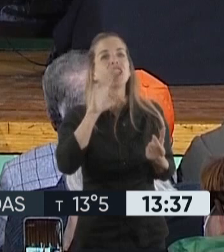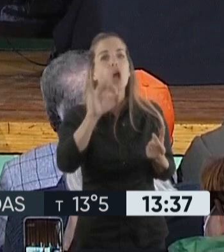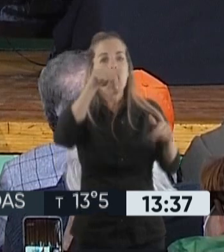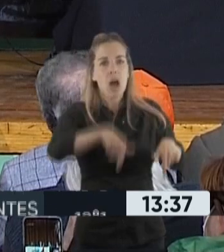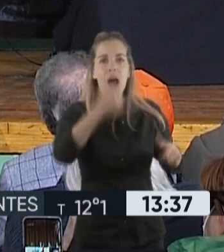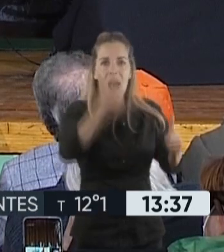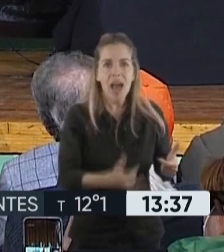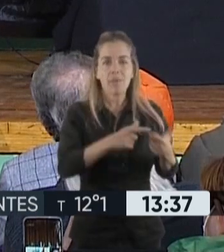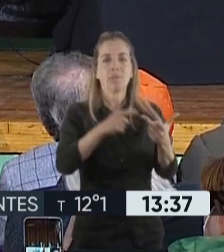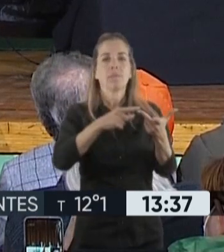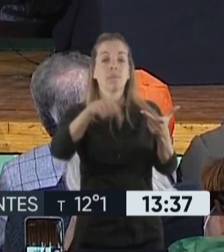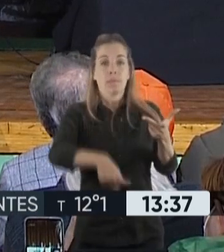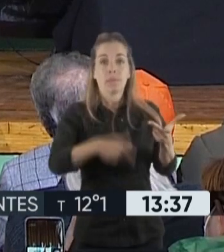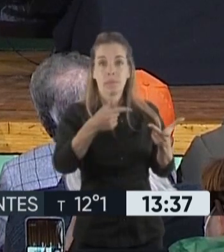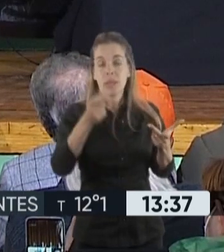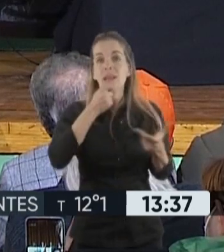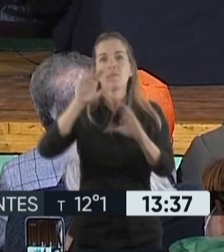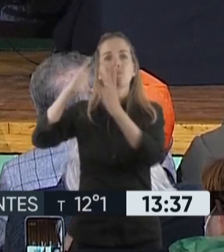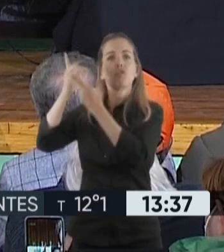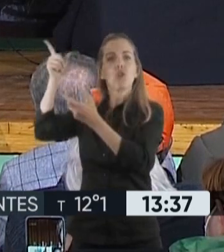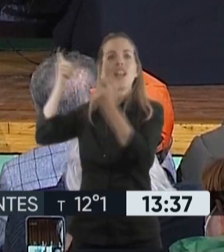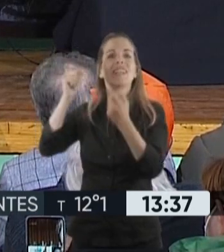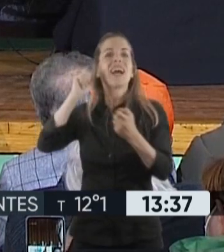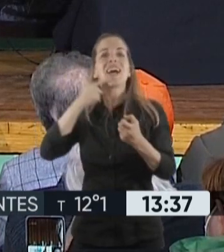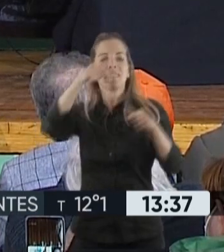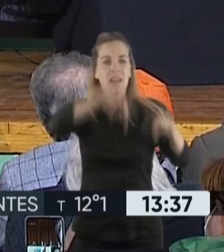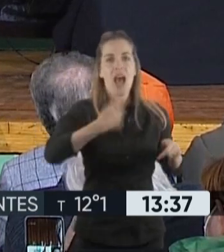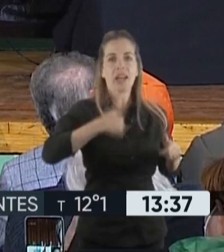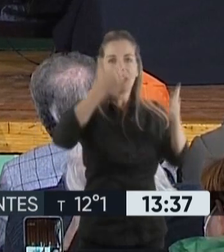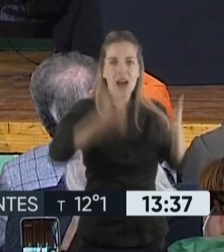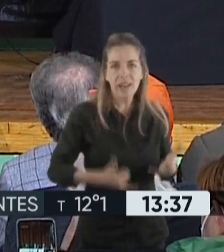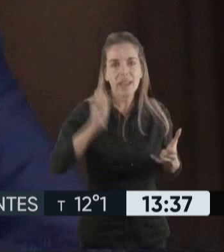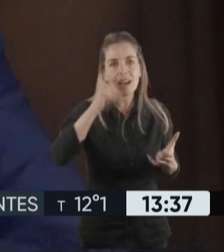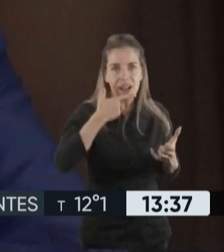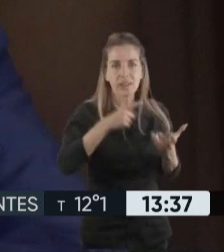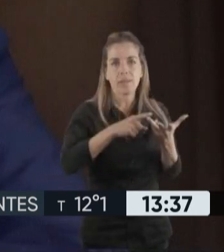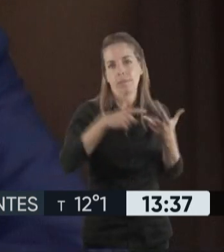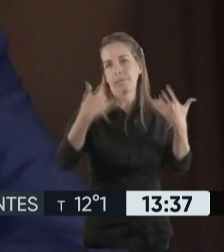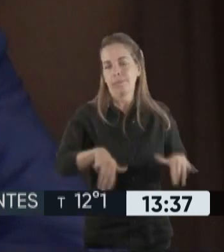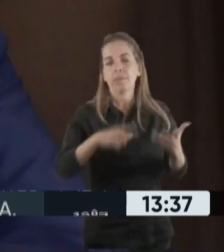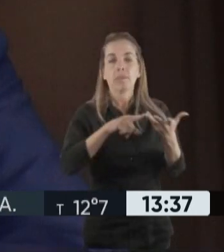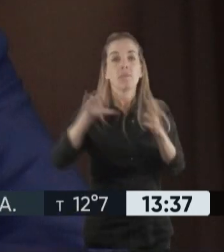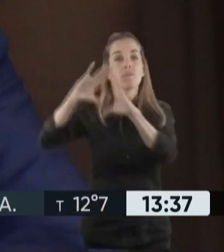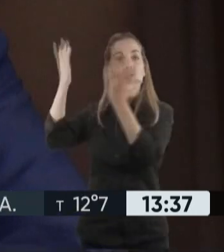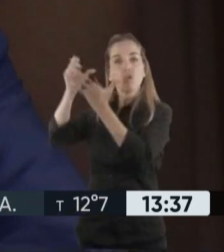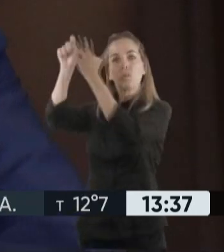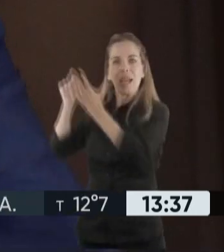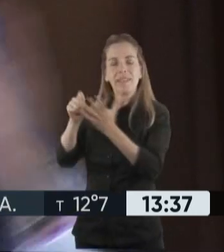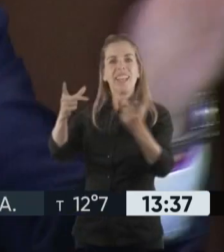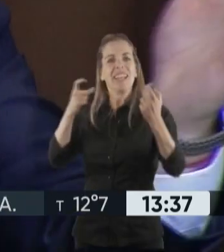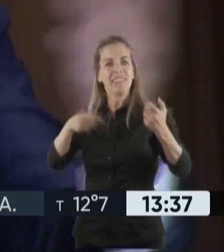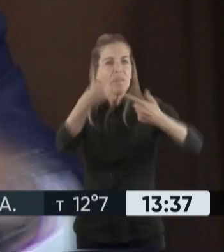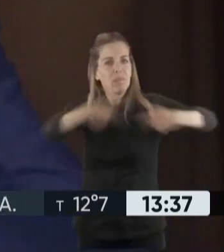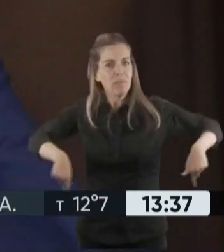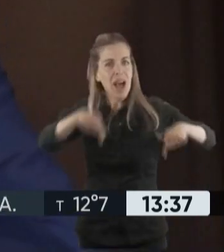mundo. El mundo necesita gas, tenemos la segunda reserva de gas convencional del mundo. El mundo necesita hidrógeno verde,